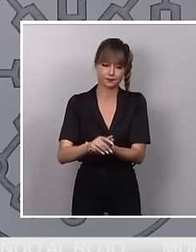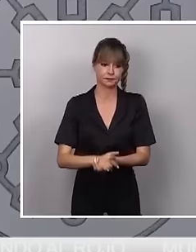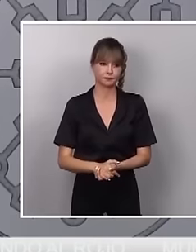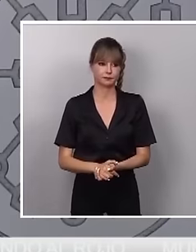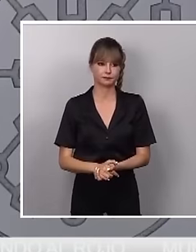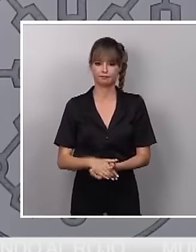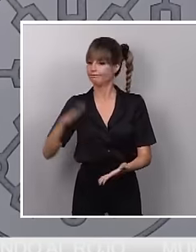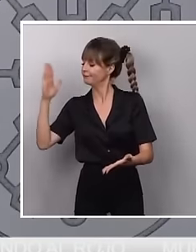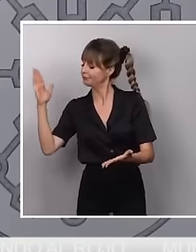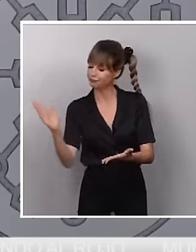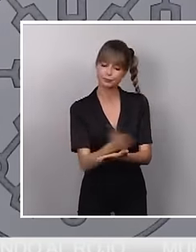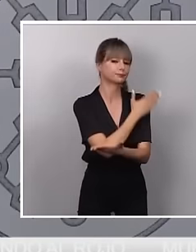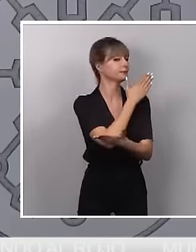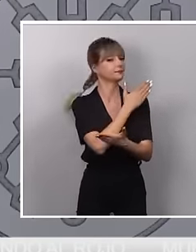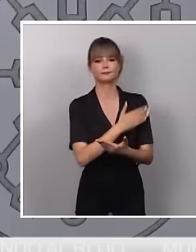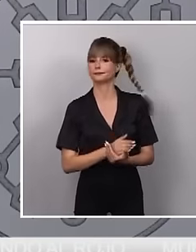Ya ha pasado.